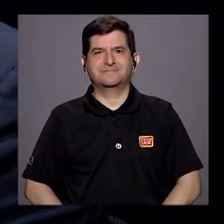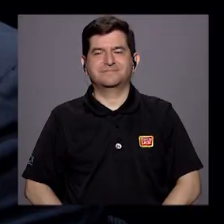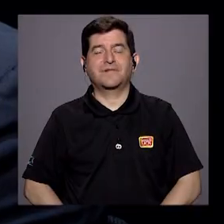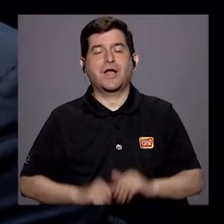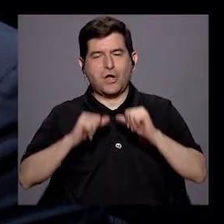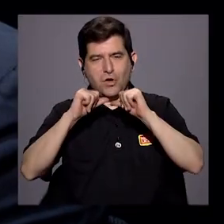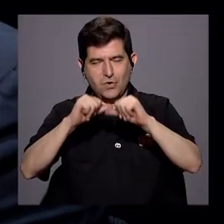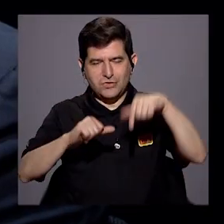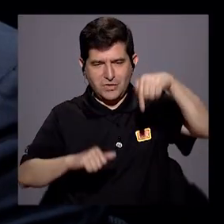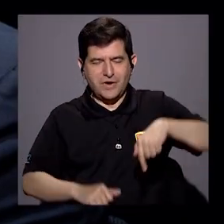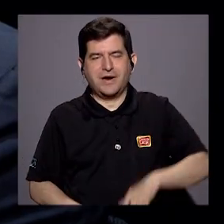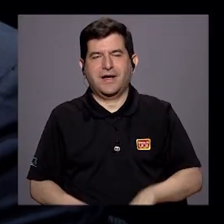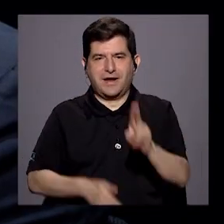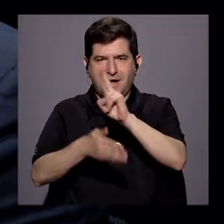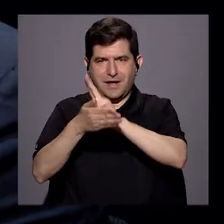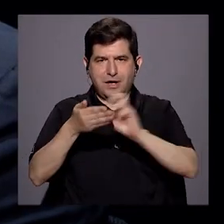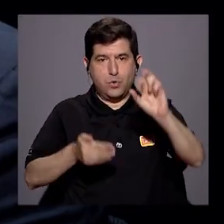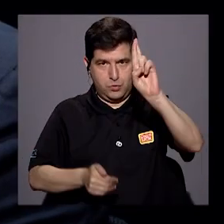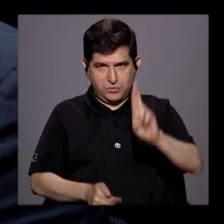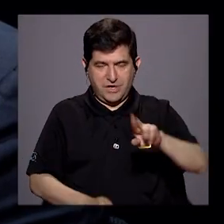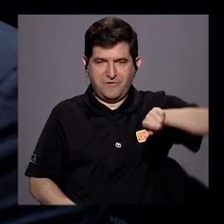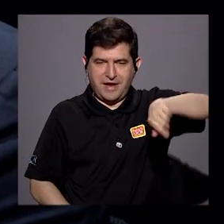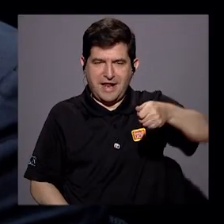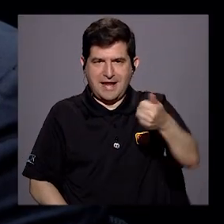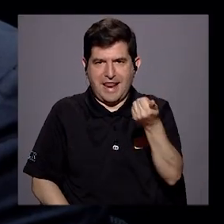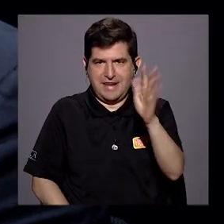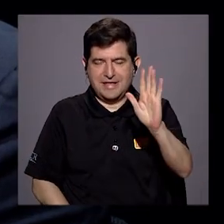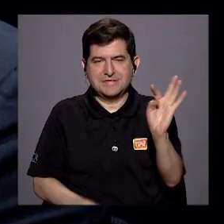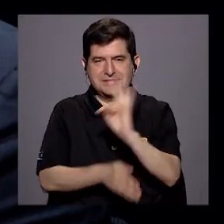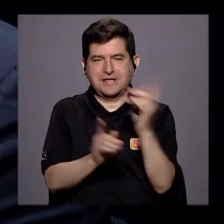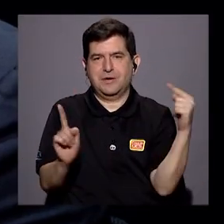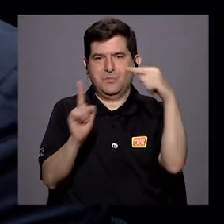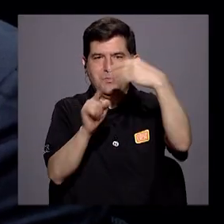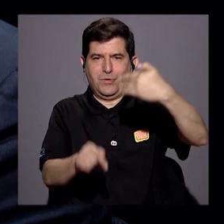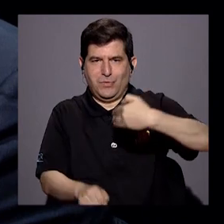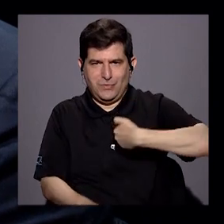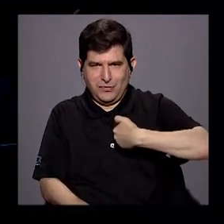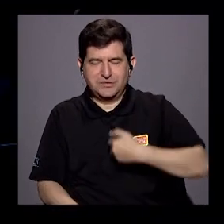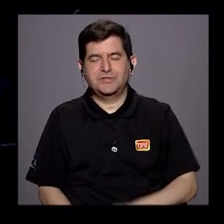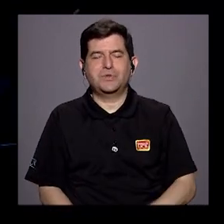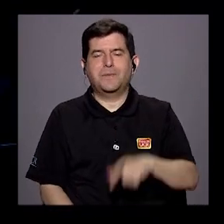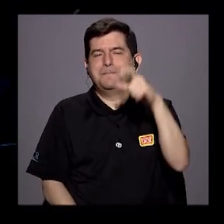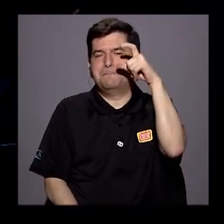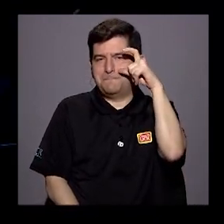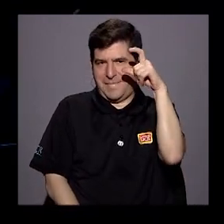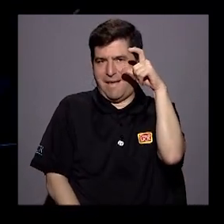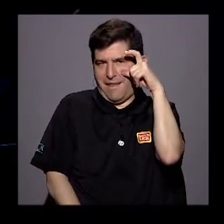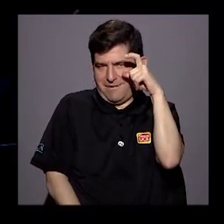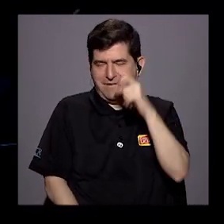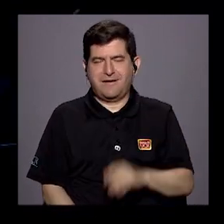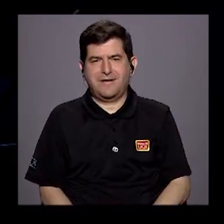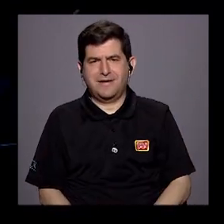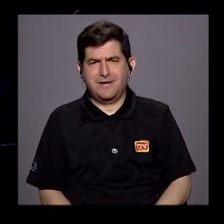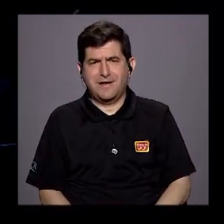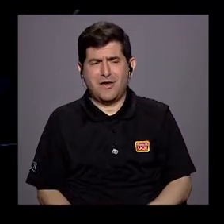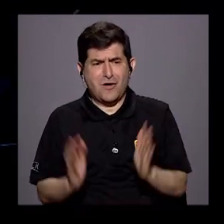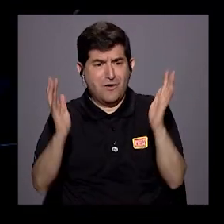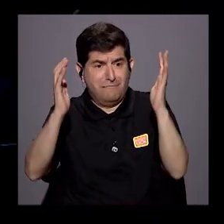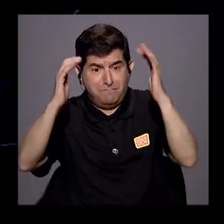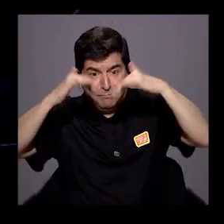regresamos acá desde la universidad de costa rica canal 15 donde hacemos televisión con sentido 2 miguel ángel colapso